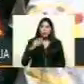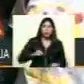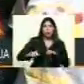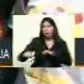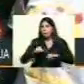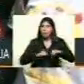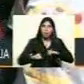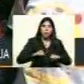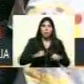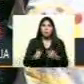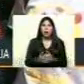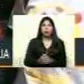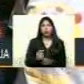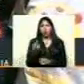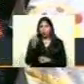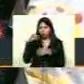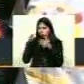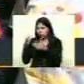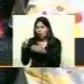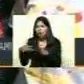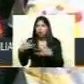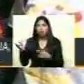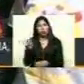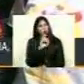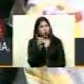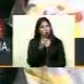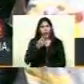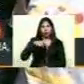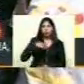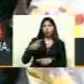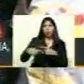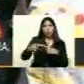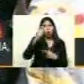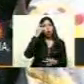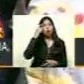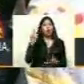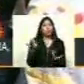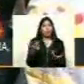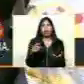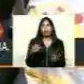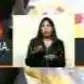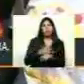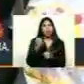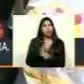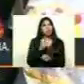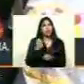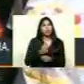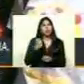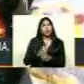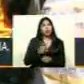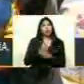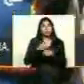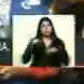estamos abocados a una actividad, sino que constantemente estamos trabajando, y por eso es el resultado de nuestras victorias desde nuestro estado. Bien, escuchamos.